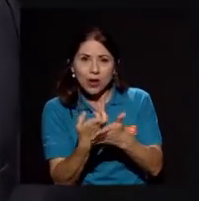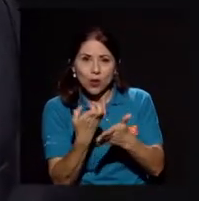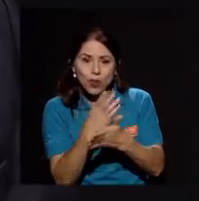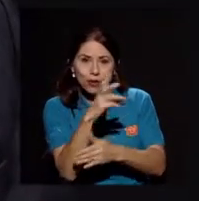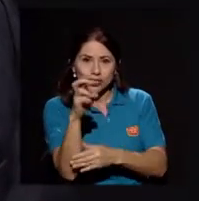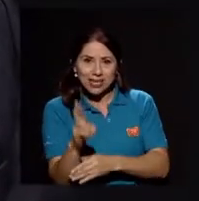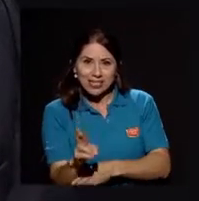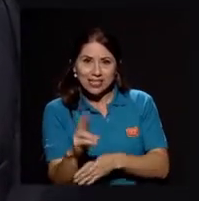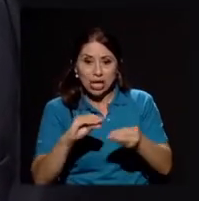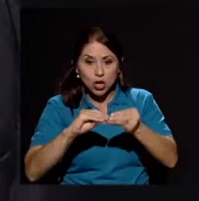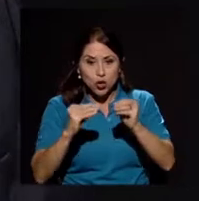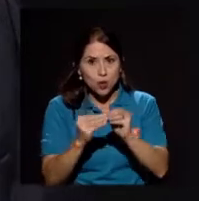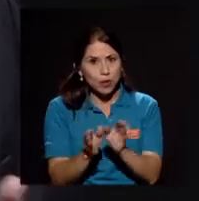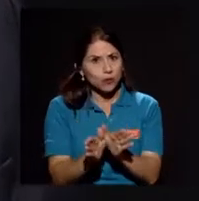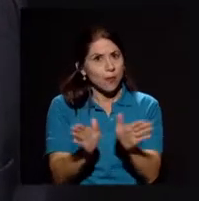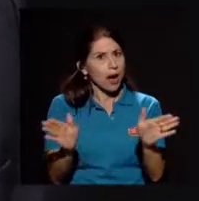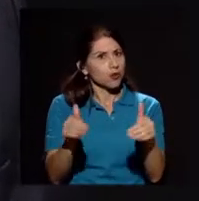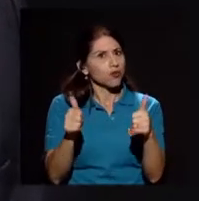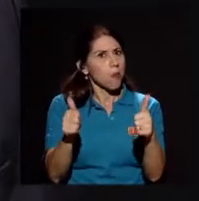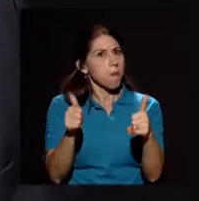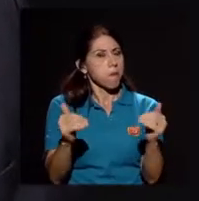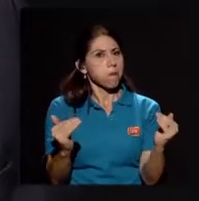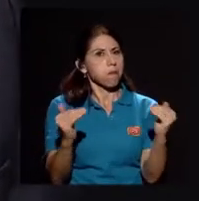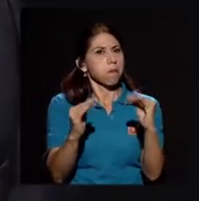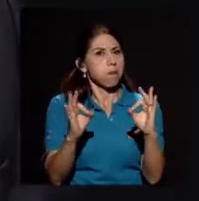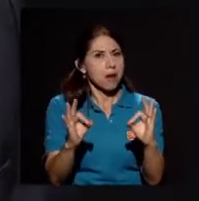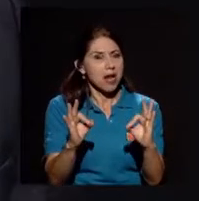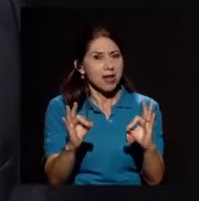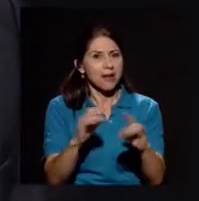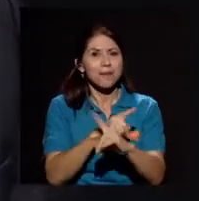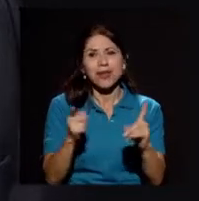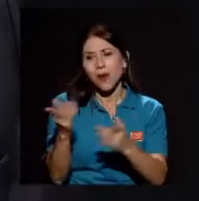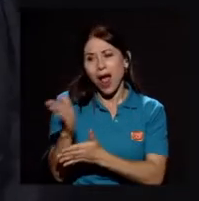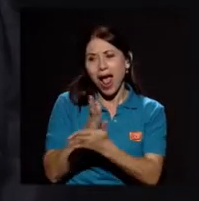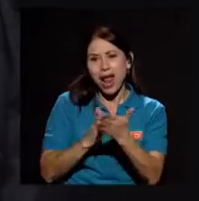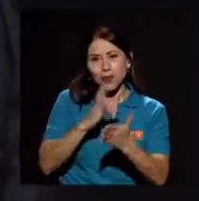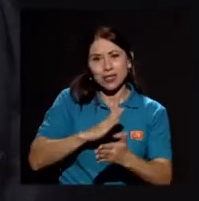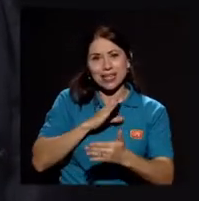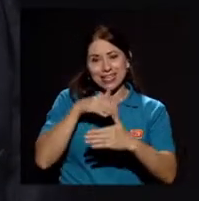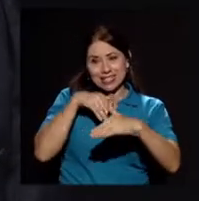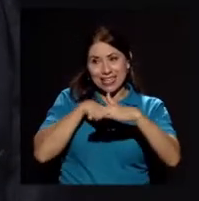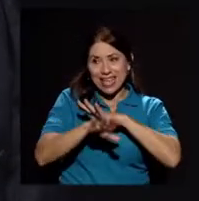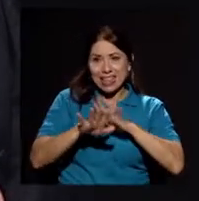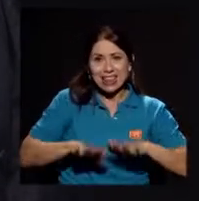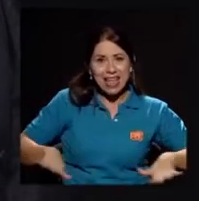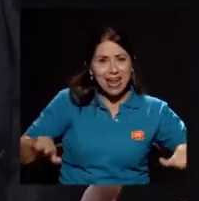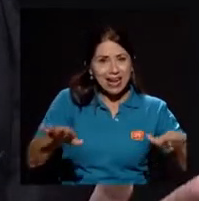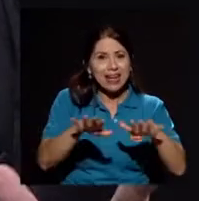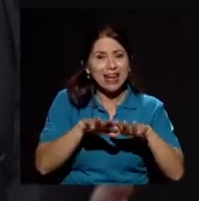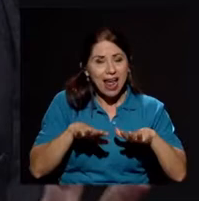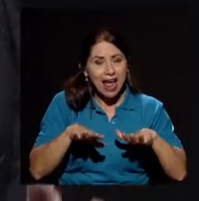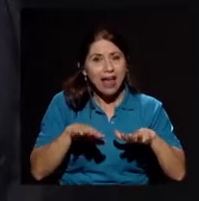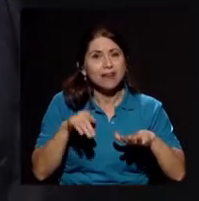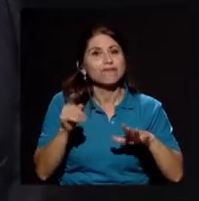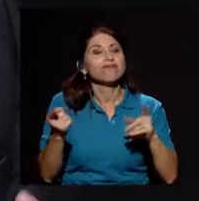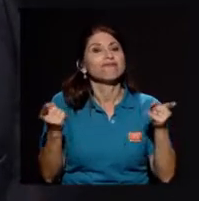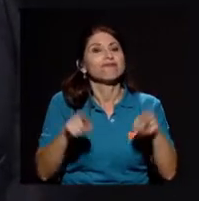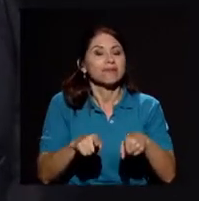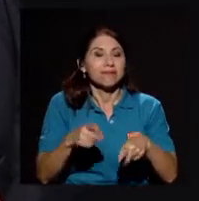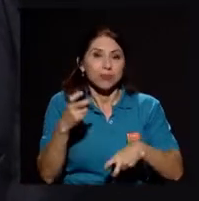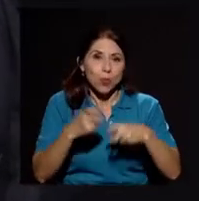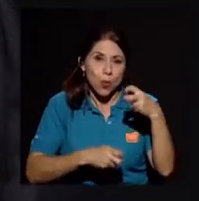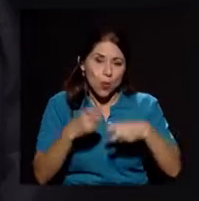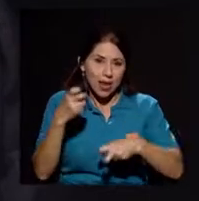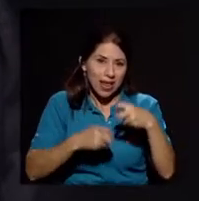los números macro cerraron bien hay otros factores de naturaleza interna nos desgraciadamente el problema ya sé ya